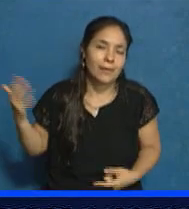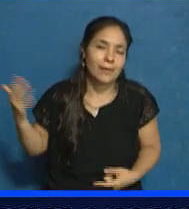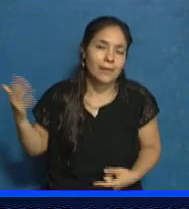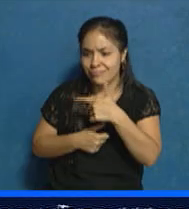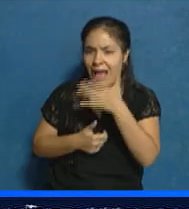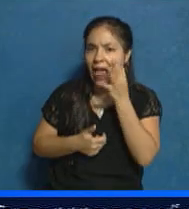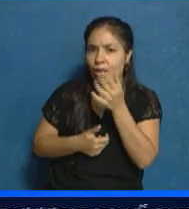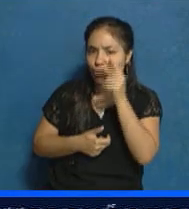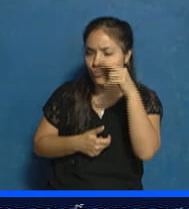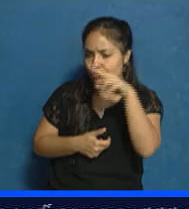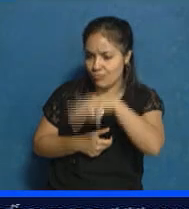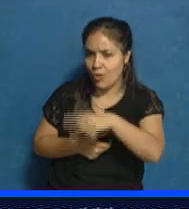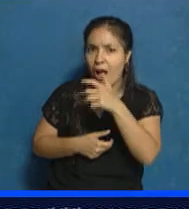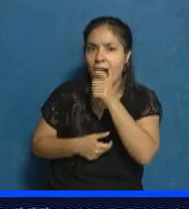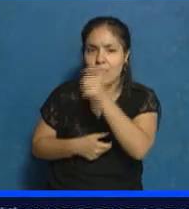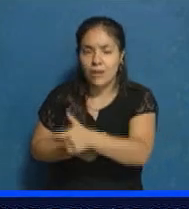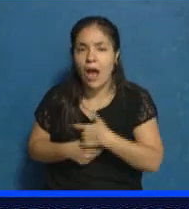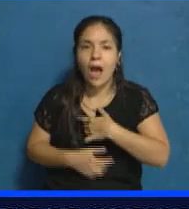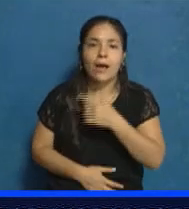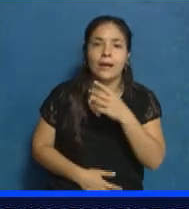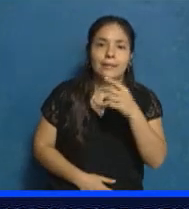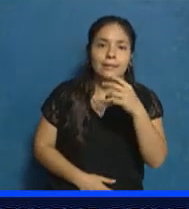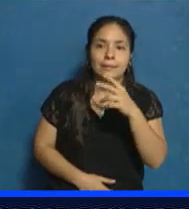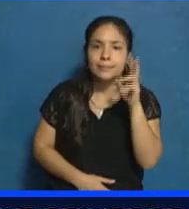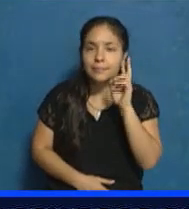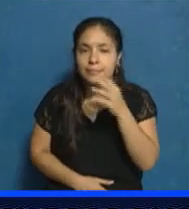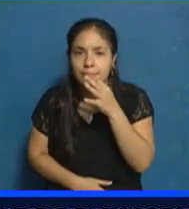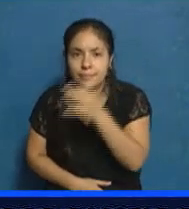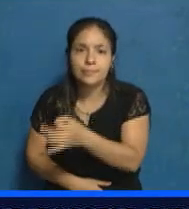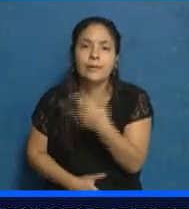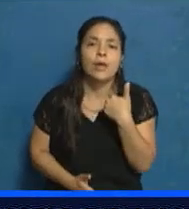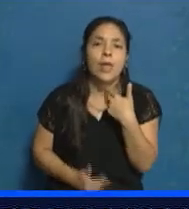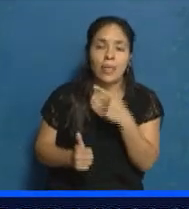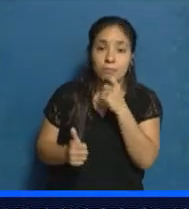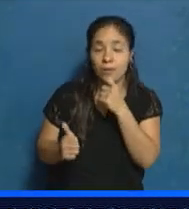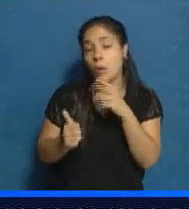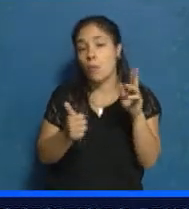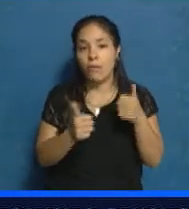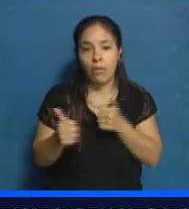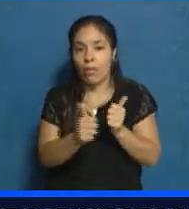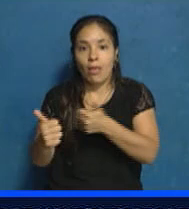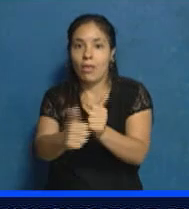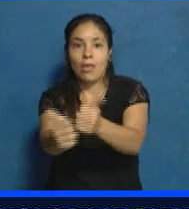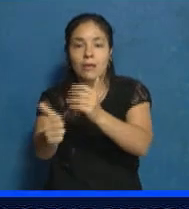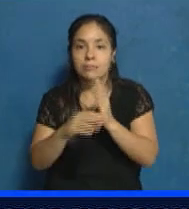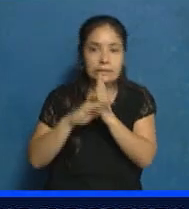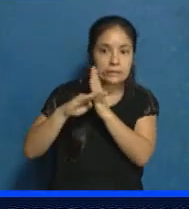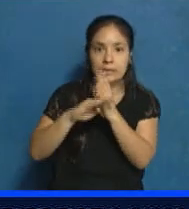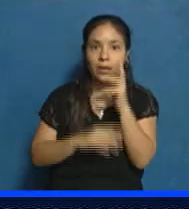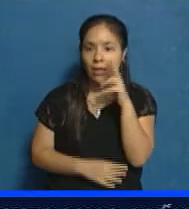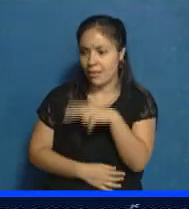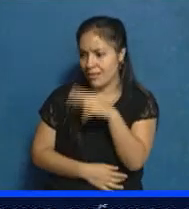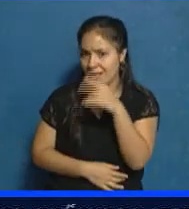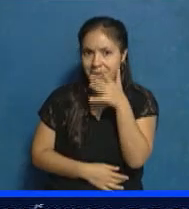de los demás, silbidos, bocinazos, la persecución también, ¿no?, el seguir, las miradas